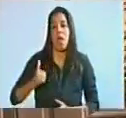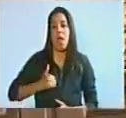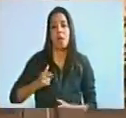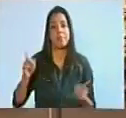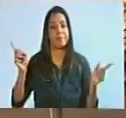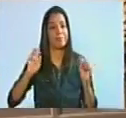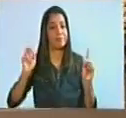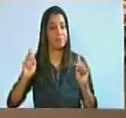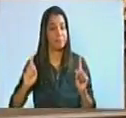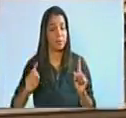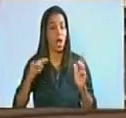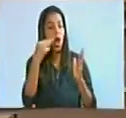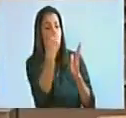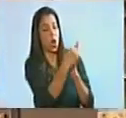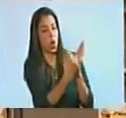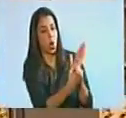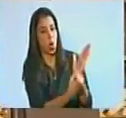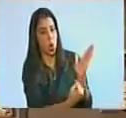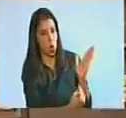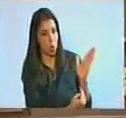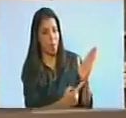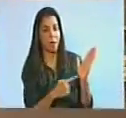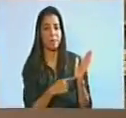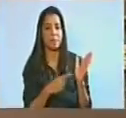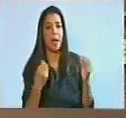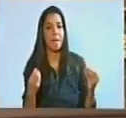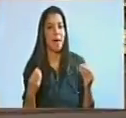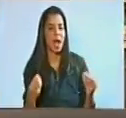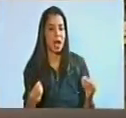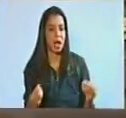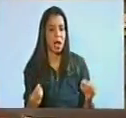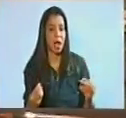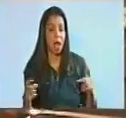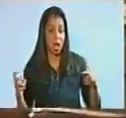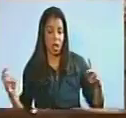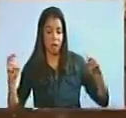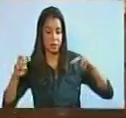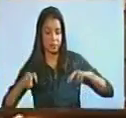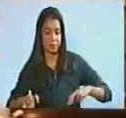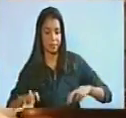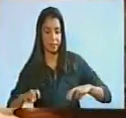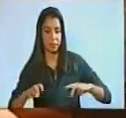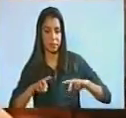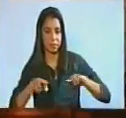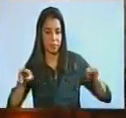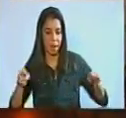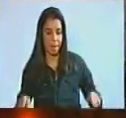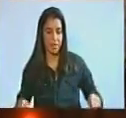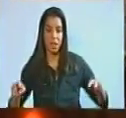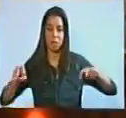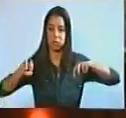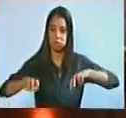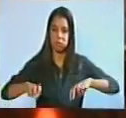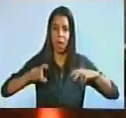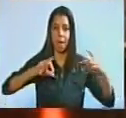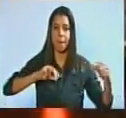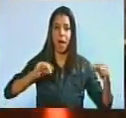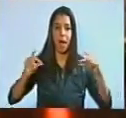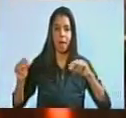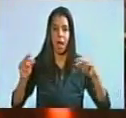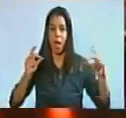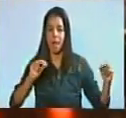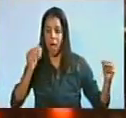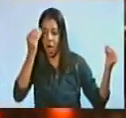un conjunto de lineamientos que permiten en la mesa de acuerdos o en la mesa de precios acordados